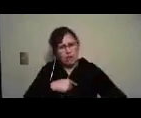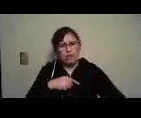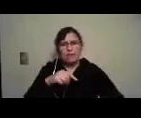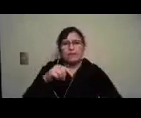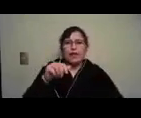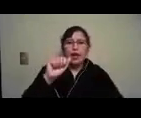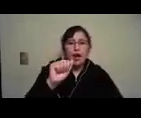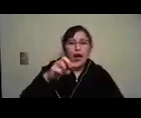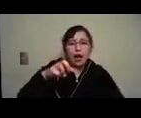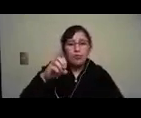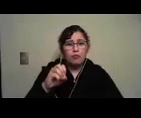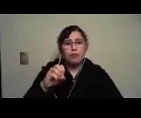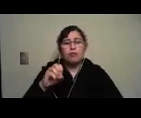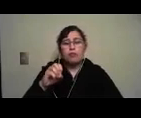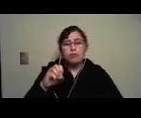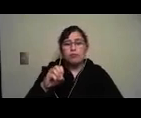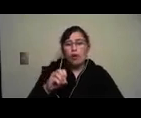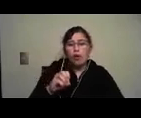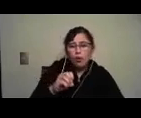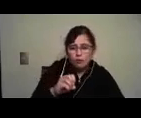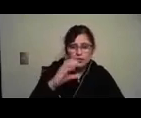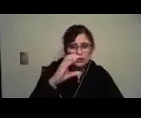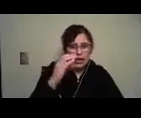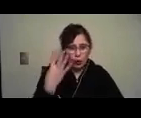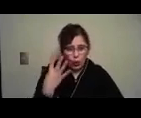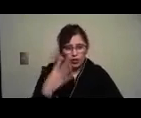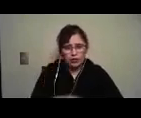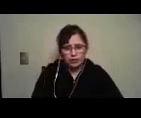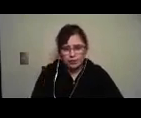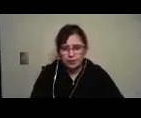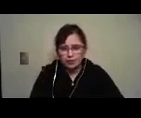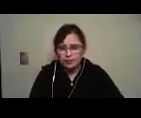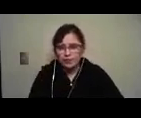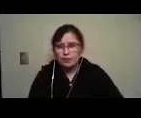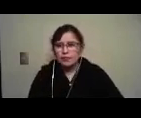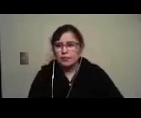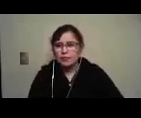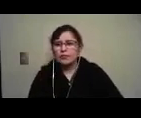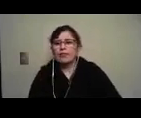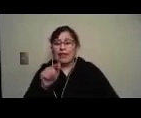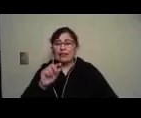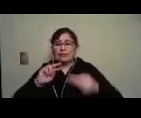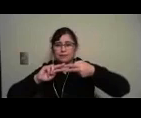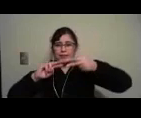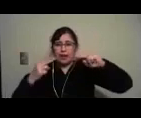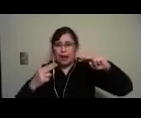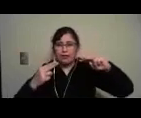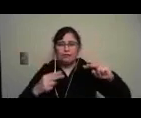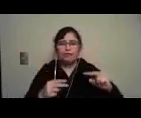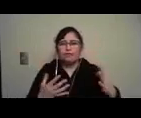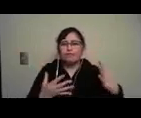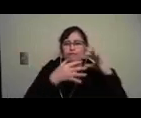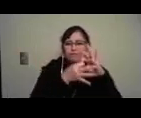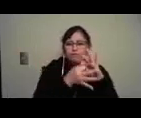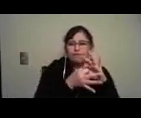ApoC4, ya que es lo que más se ha descrito con el alelo E4, ¿ya? Que es el gen que más se ha asociado con la probabilidad